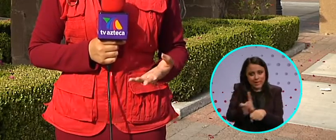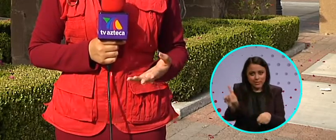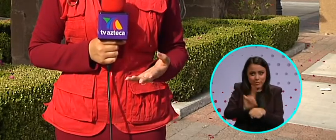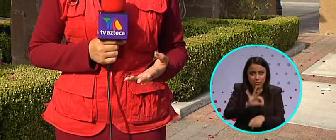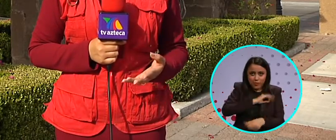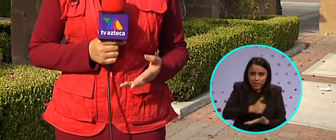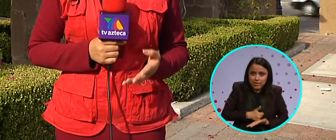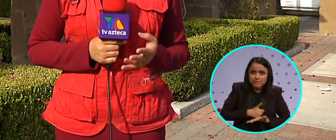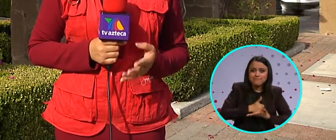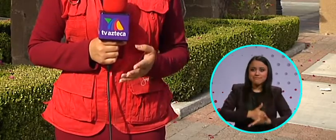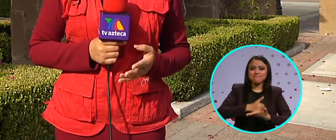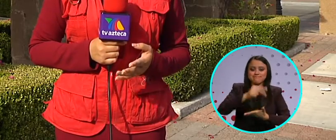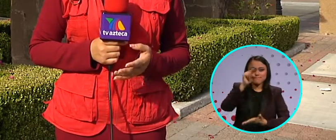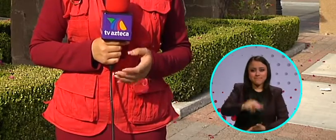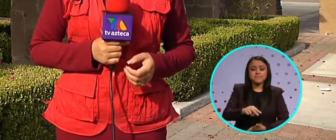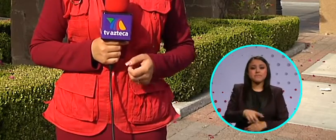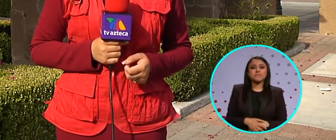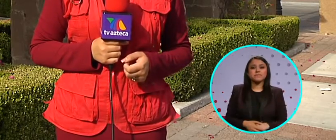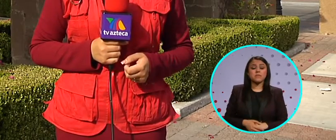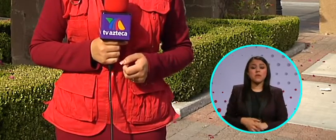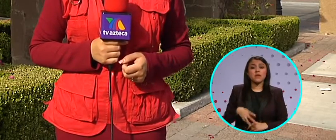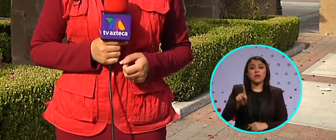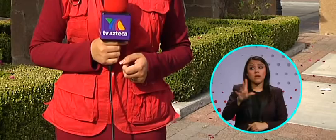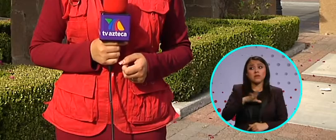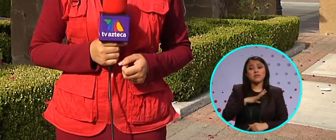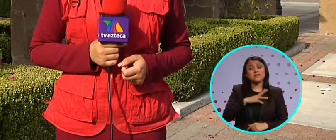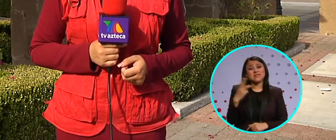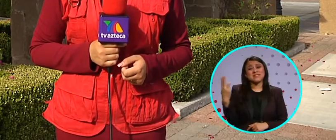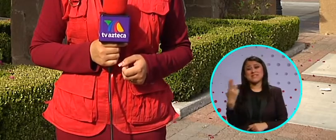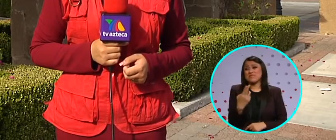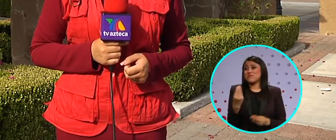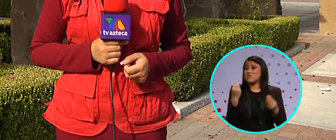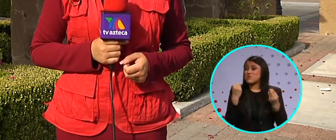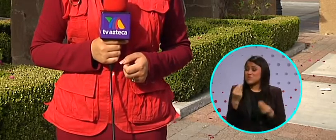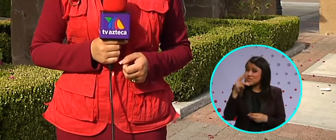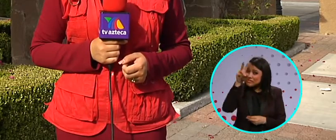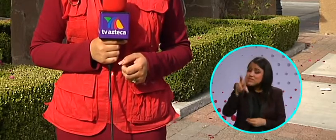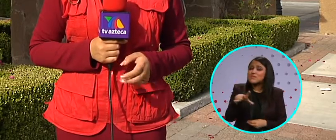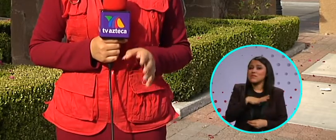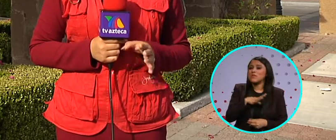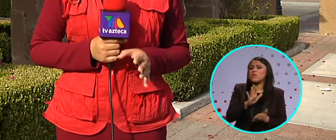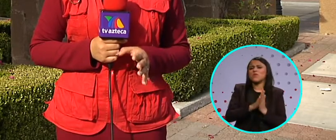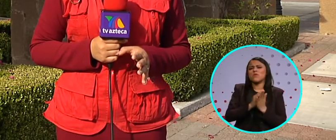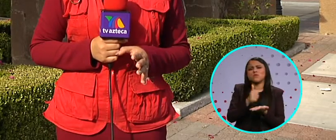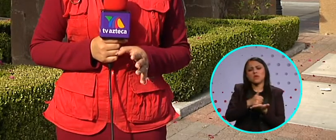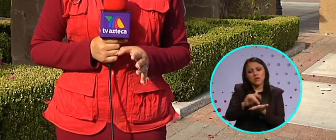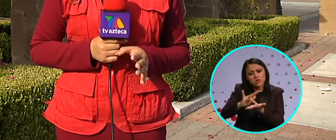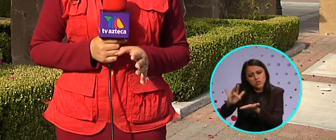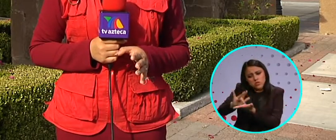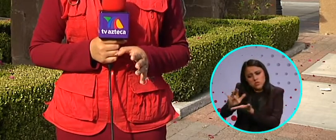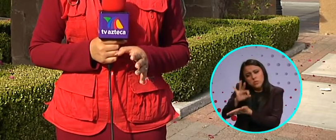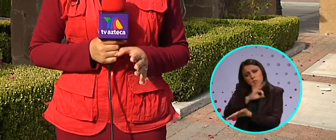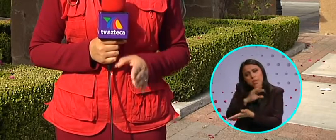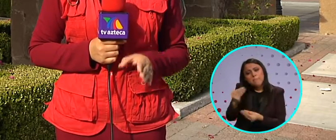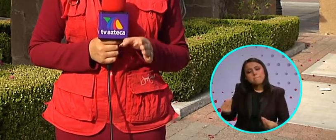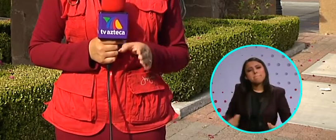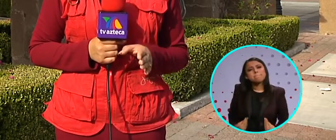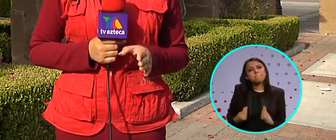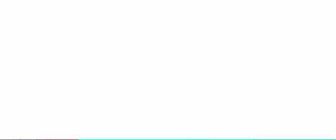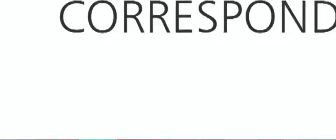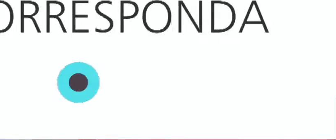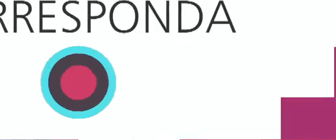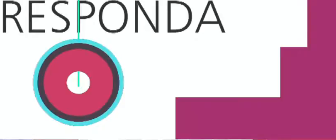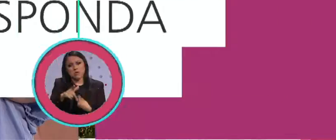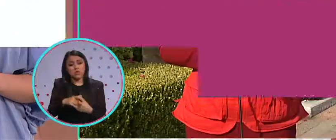poderla sacar adelante. Sin embargo, las necesidades de Alexa son muchas, por lo que piden el apoyo para que le puedan brindar una mejor calidad de vida y sobre